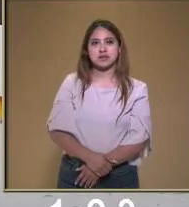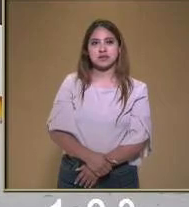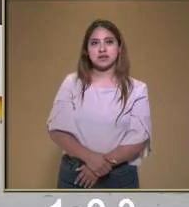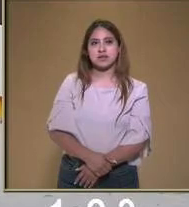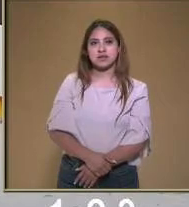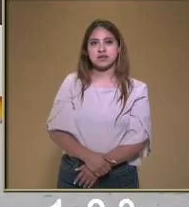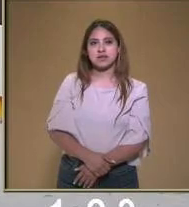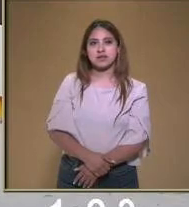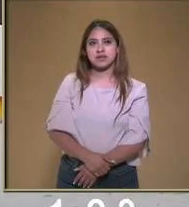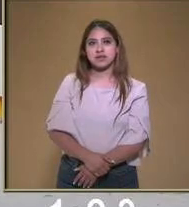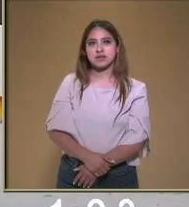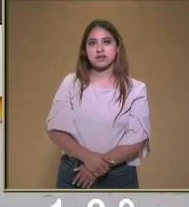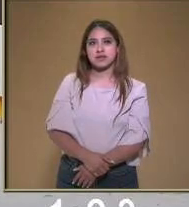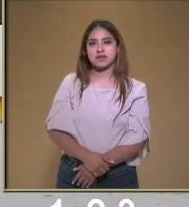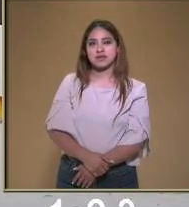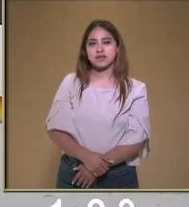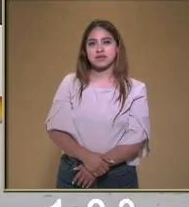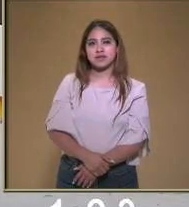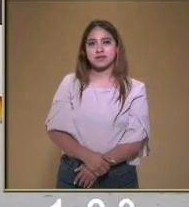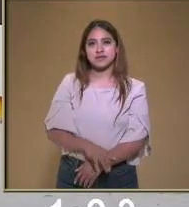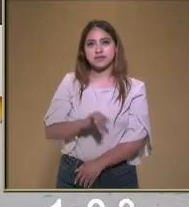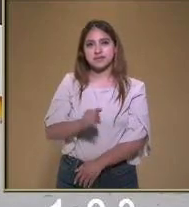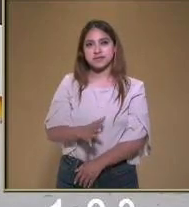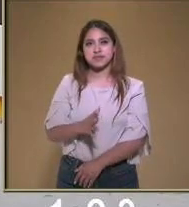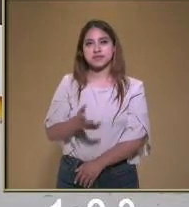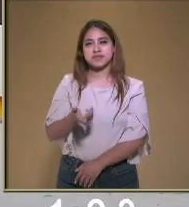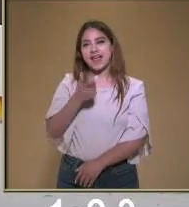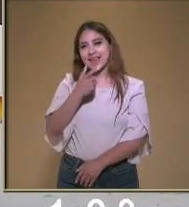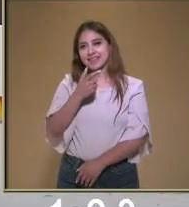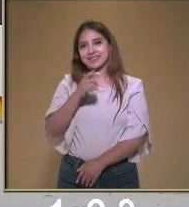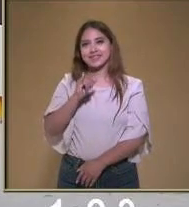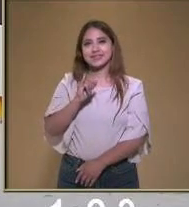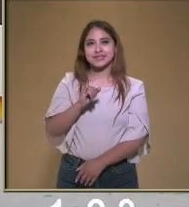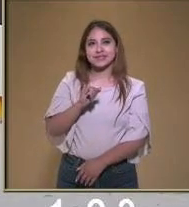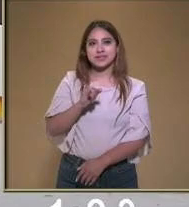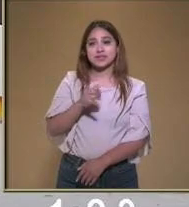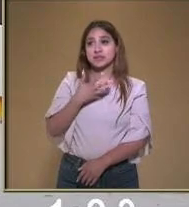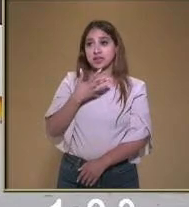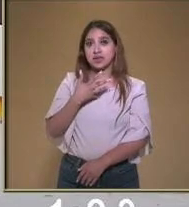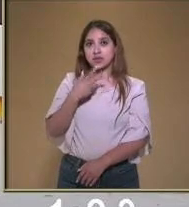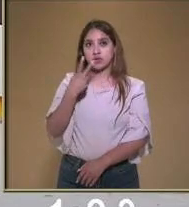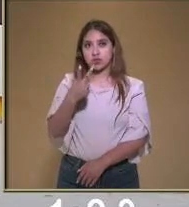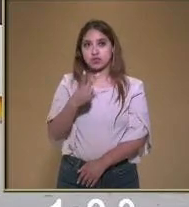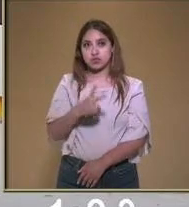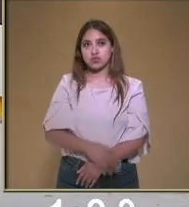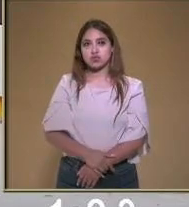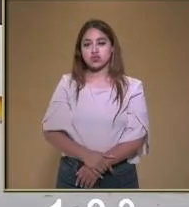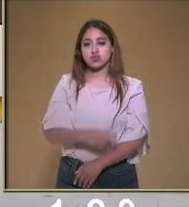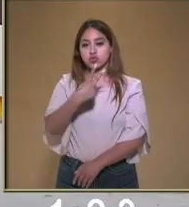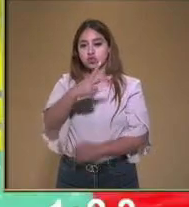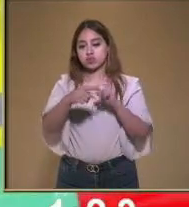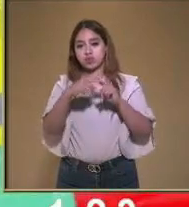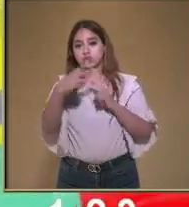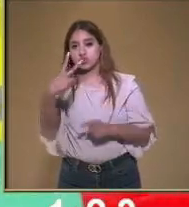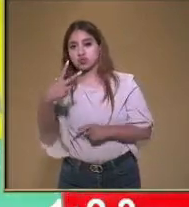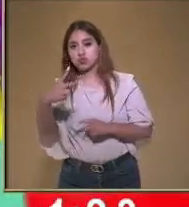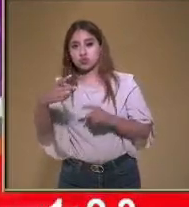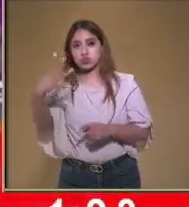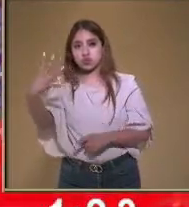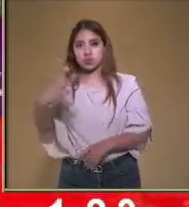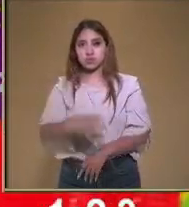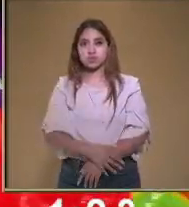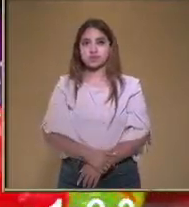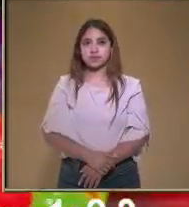uno. Cierto. A ver, cayó dos. ¿Ah, dos? Sí. Dos por dos, cuatro.